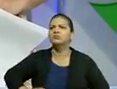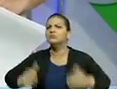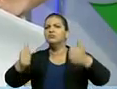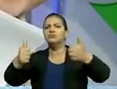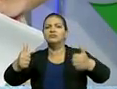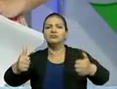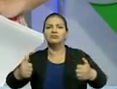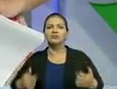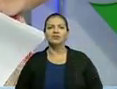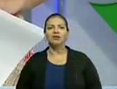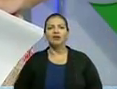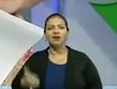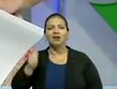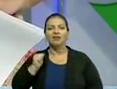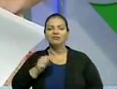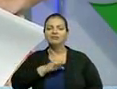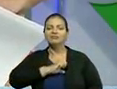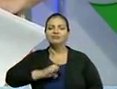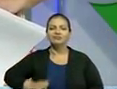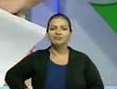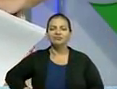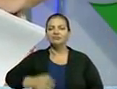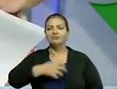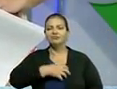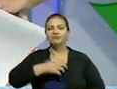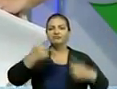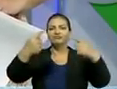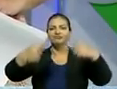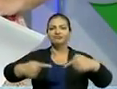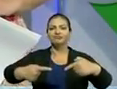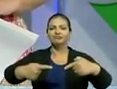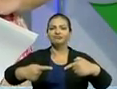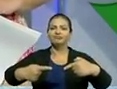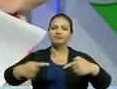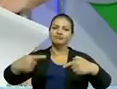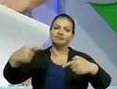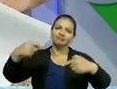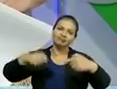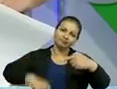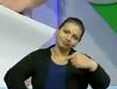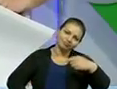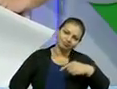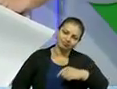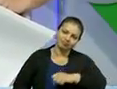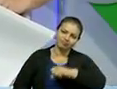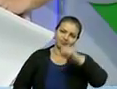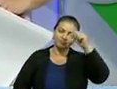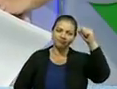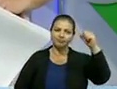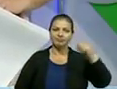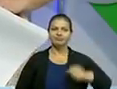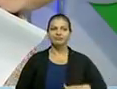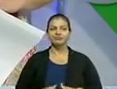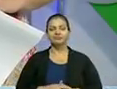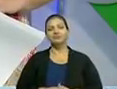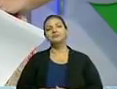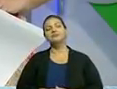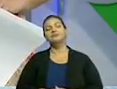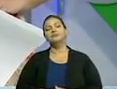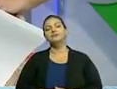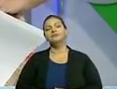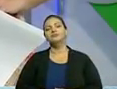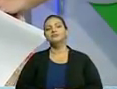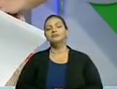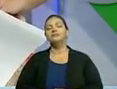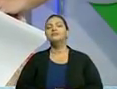es el clásico, pero que posiblemente su equivocación haya sido el detonante para que pase lo que pasó. No creo